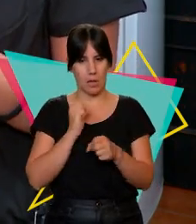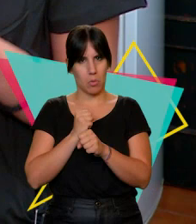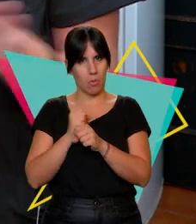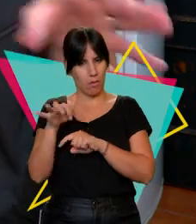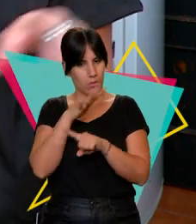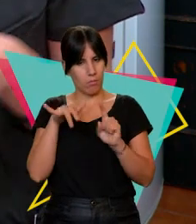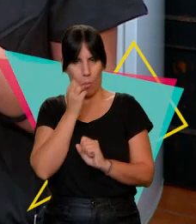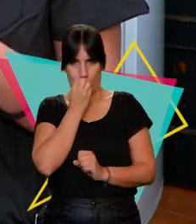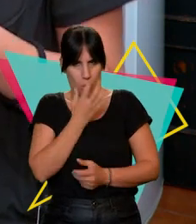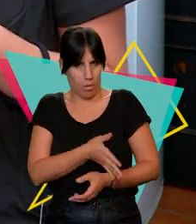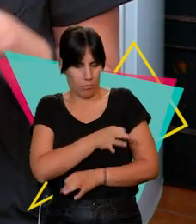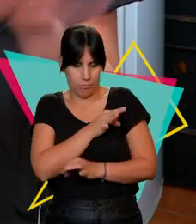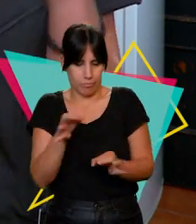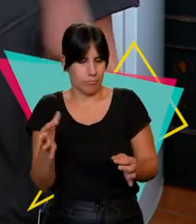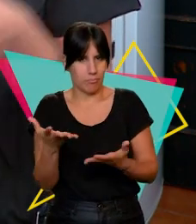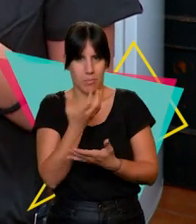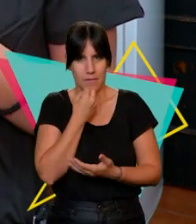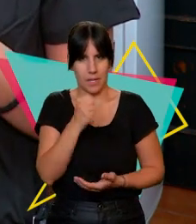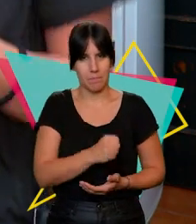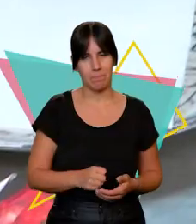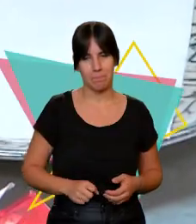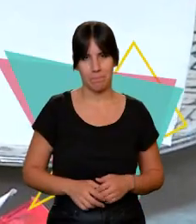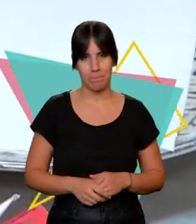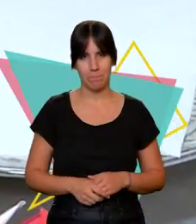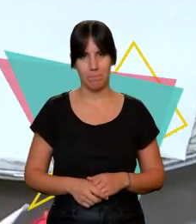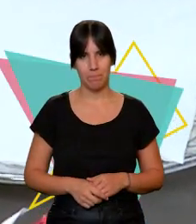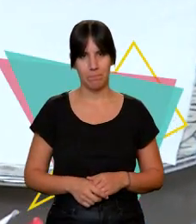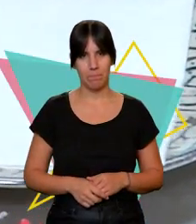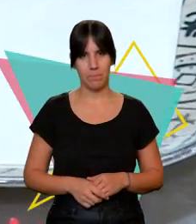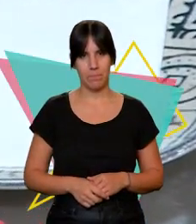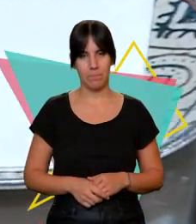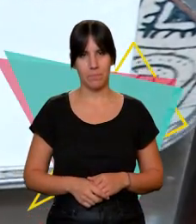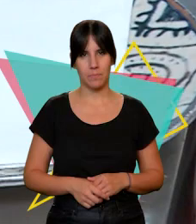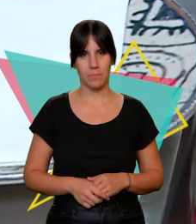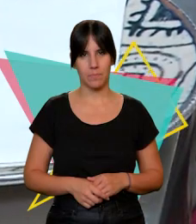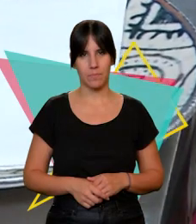al final pues tenemos un buen ambiente y entre todos hacemos muy buena piscina.